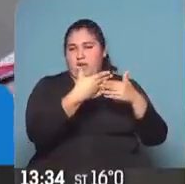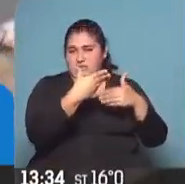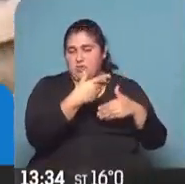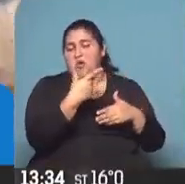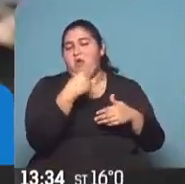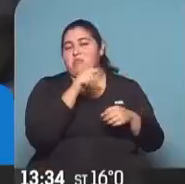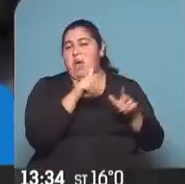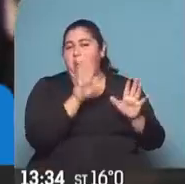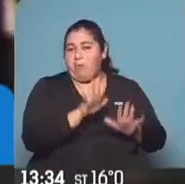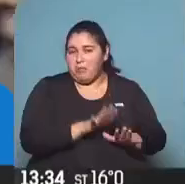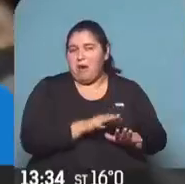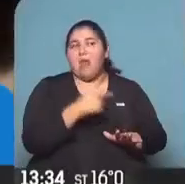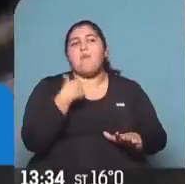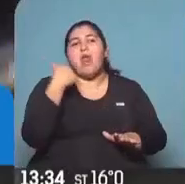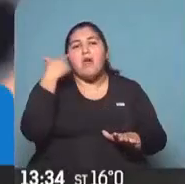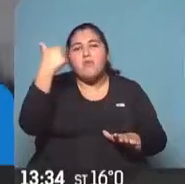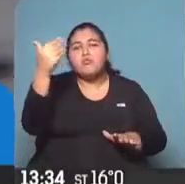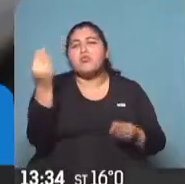se preparan para mañana